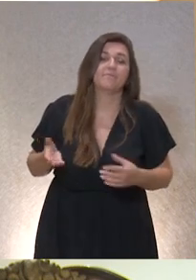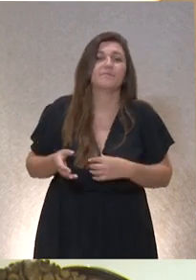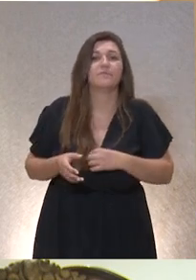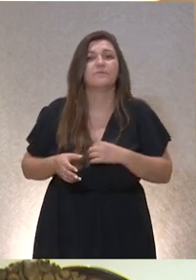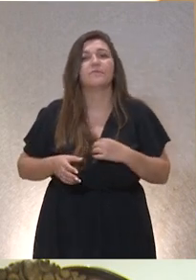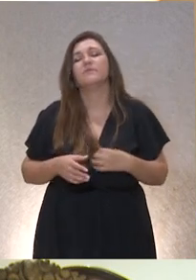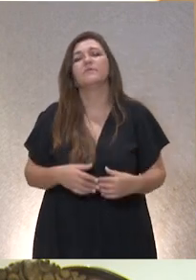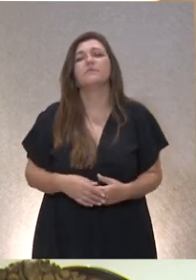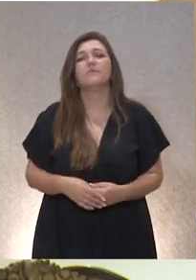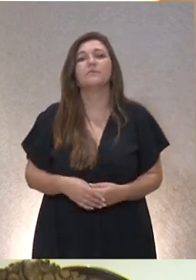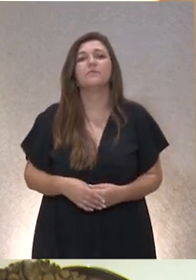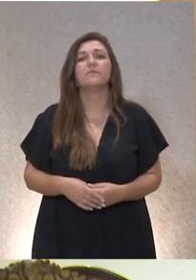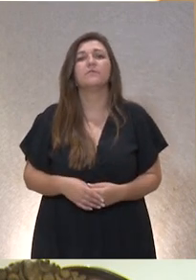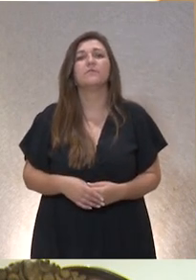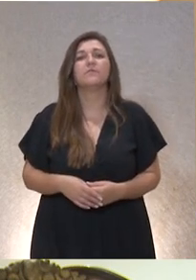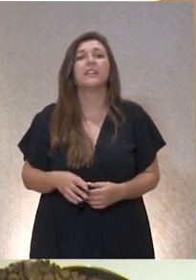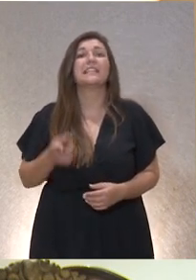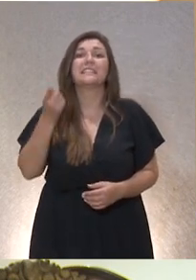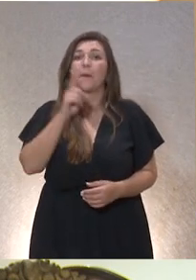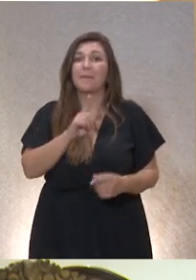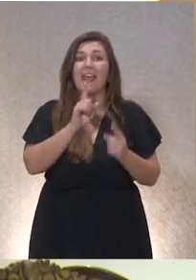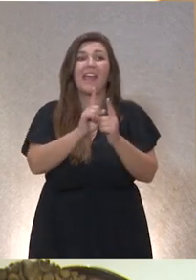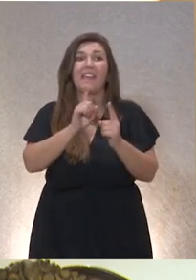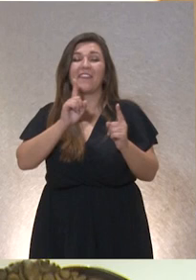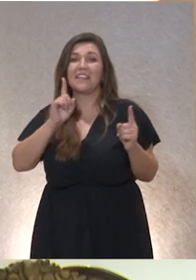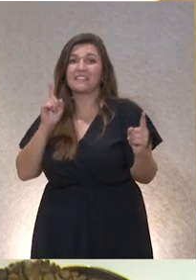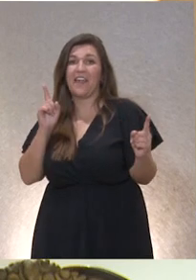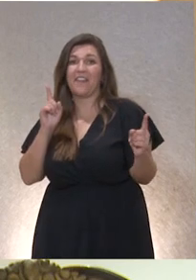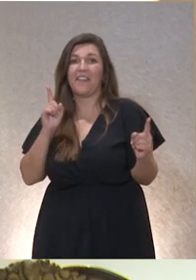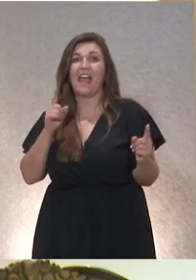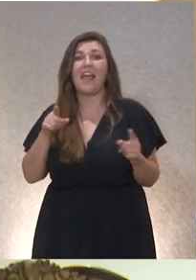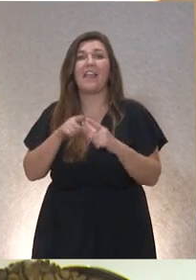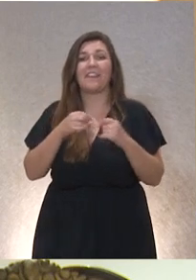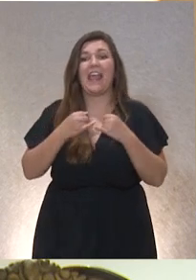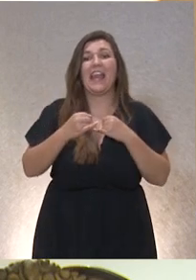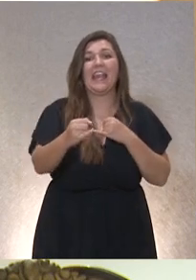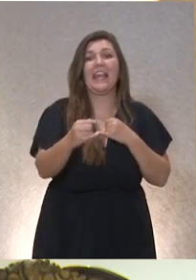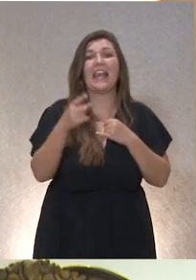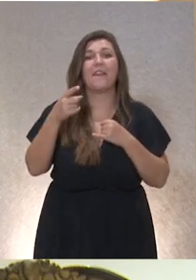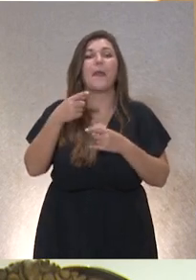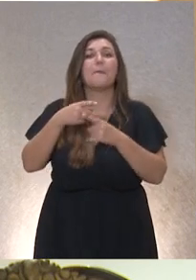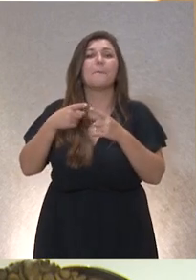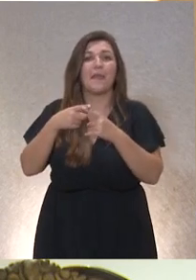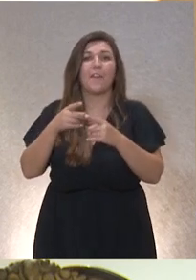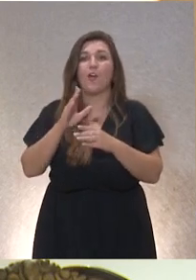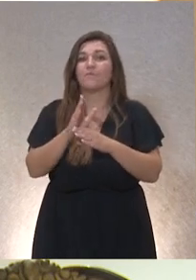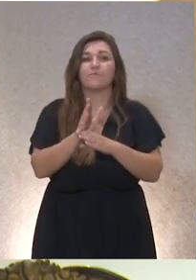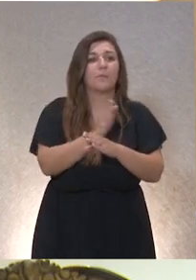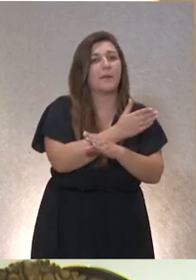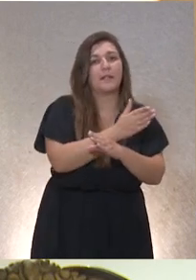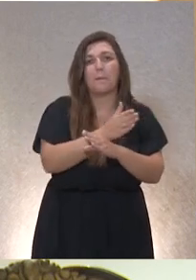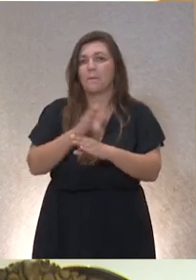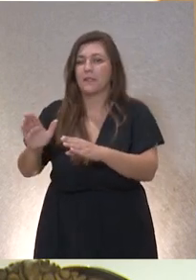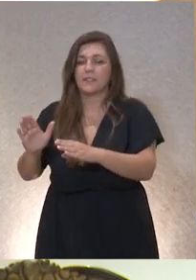incluso su distanciamiento de la línea editorial de su propio medio que debe quedar al margen del enfoque